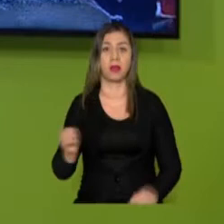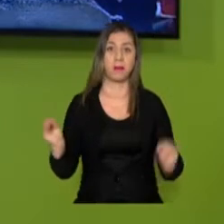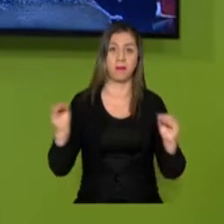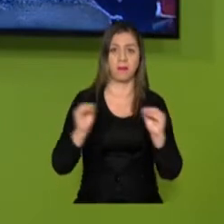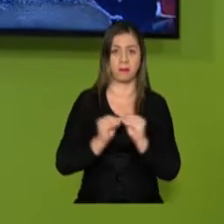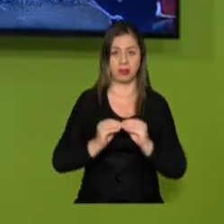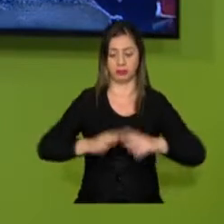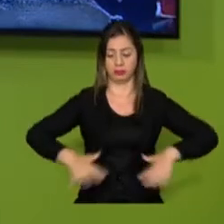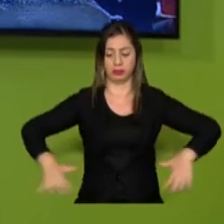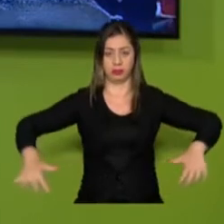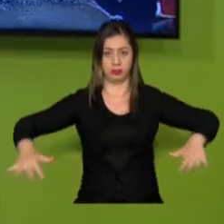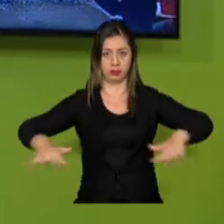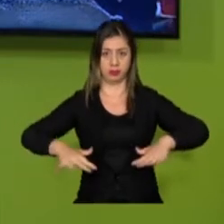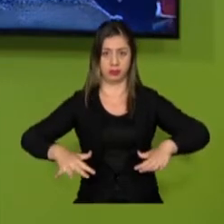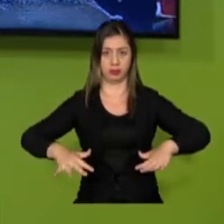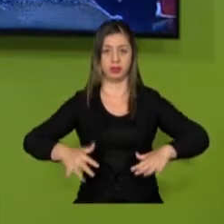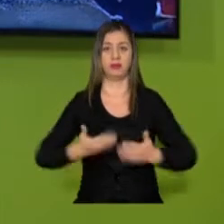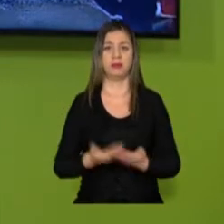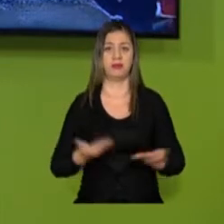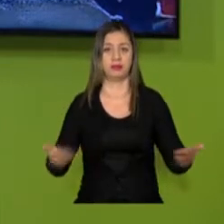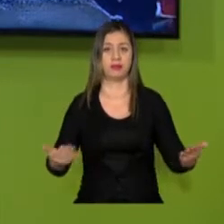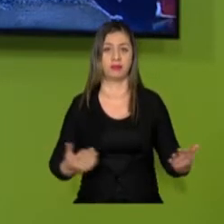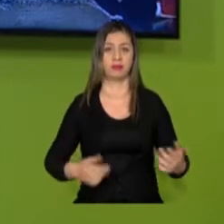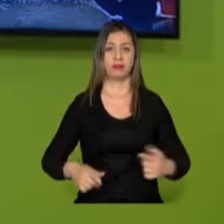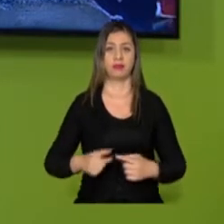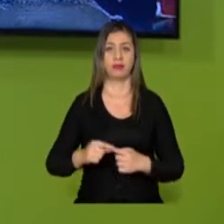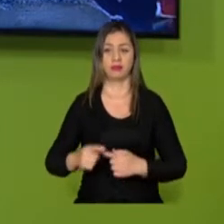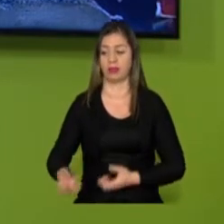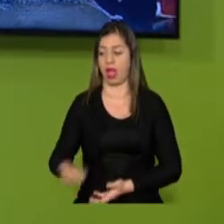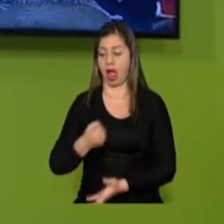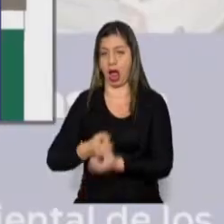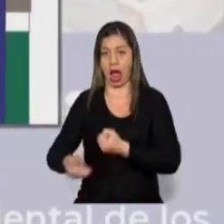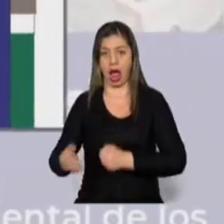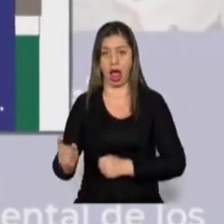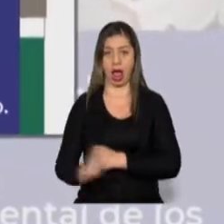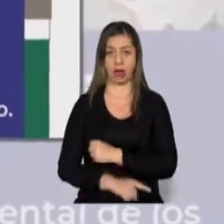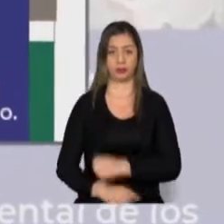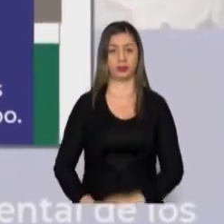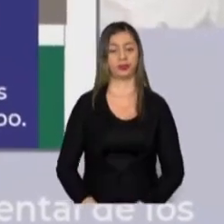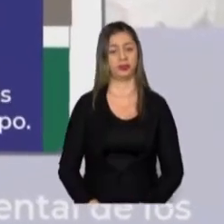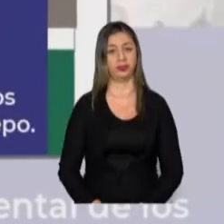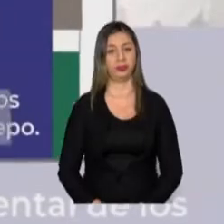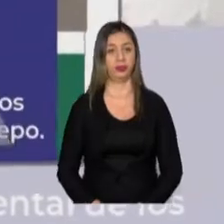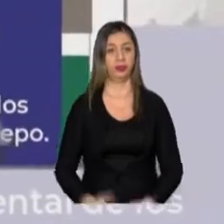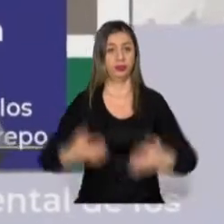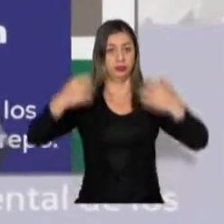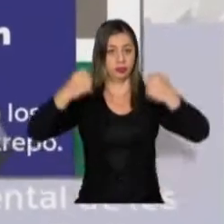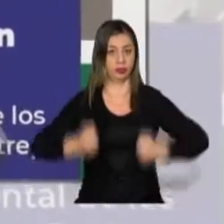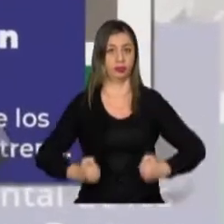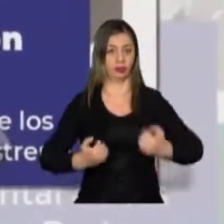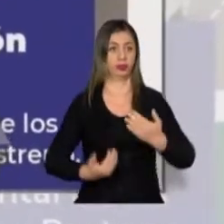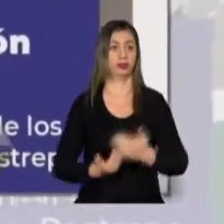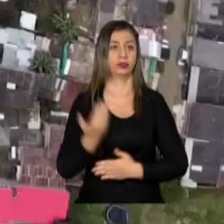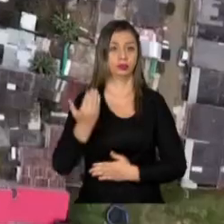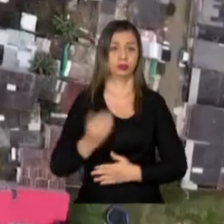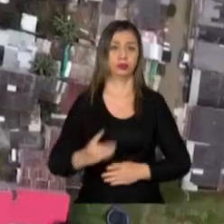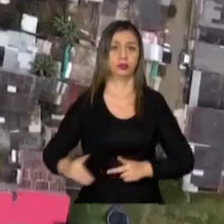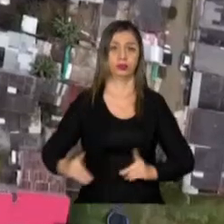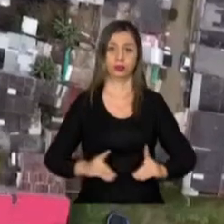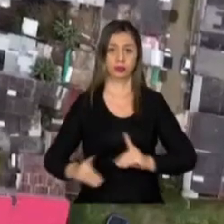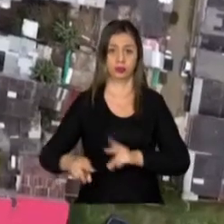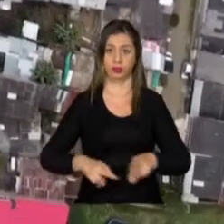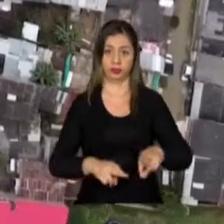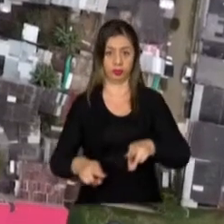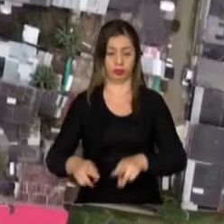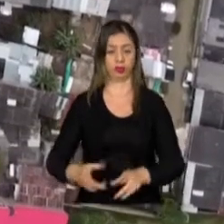la disposición y acopio de material vegetal decomisado. La nueva sede de la CBC DAR Pacífico Este